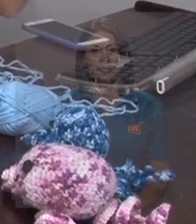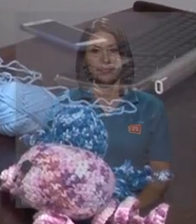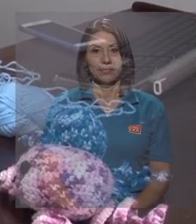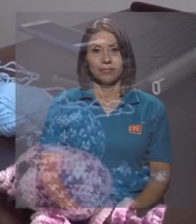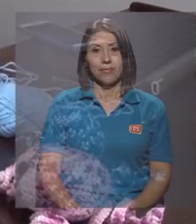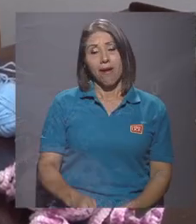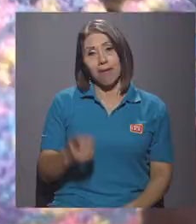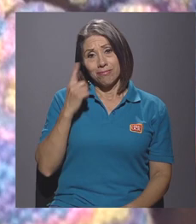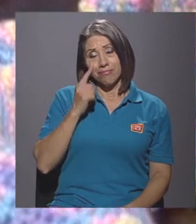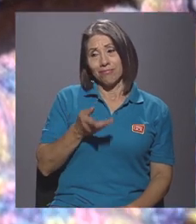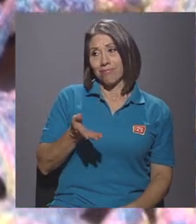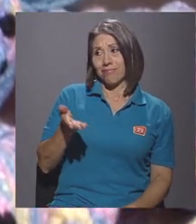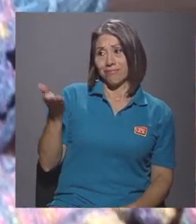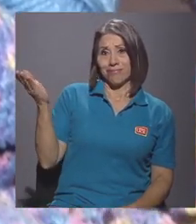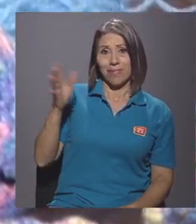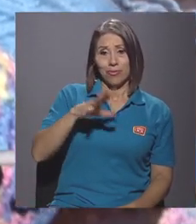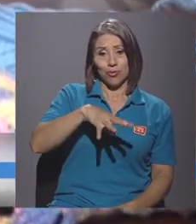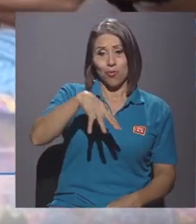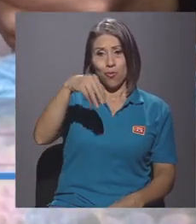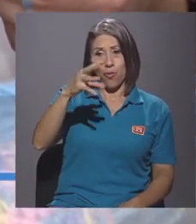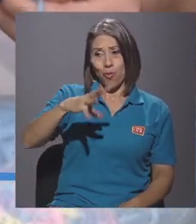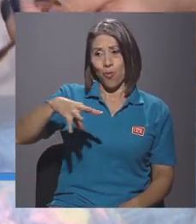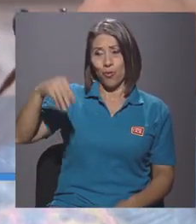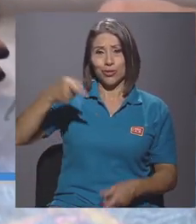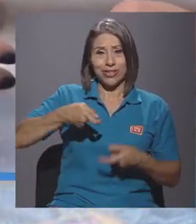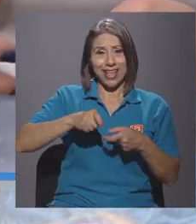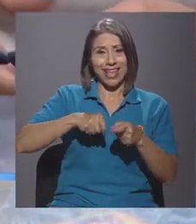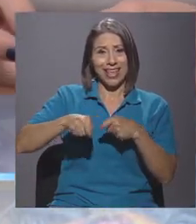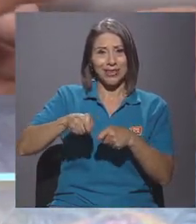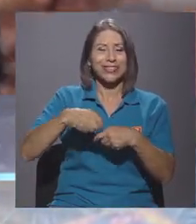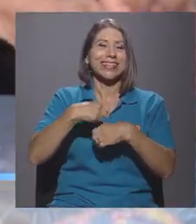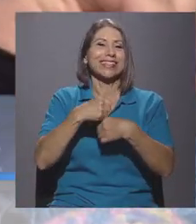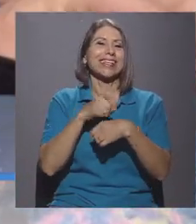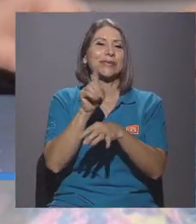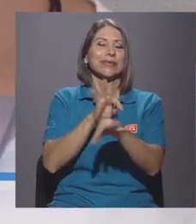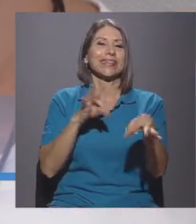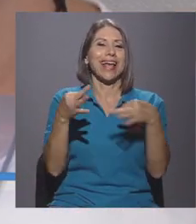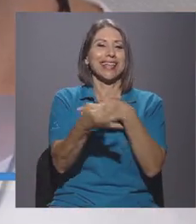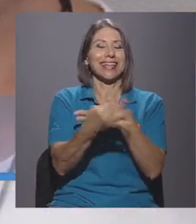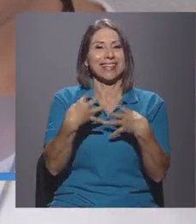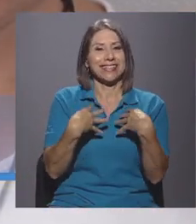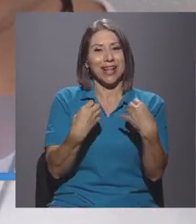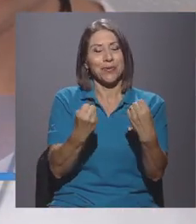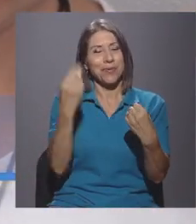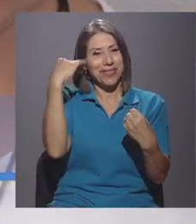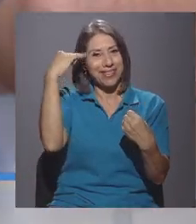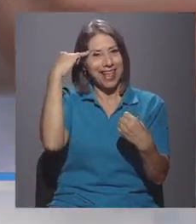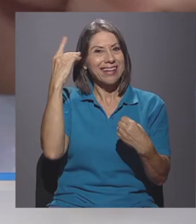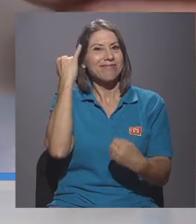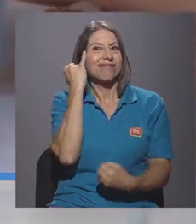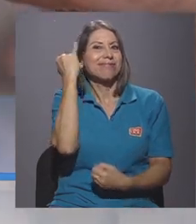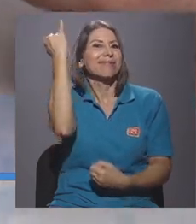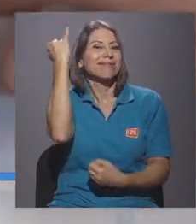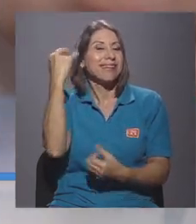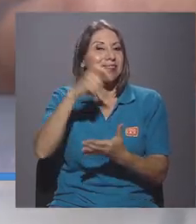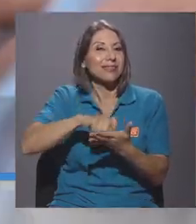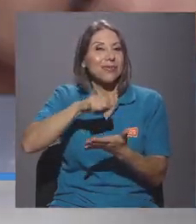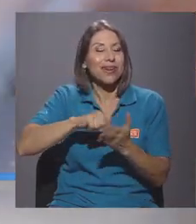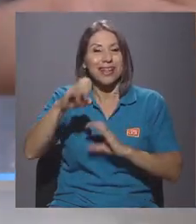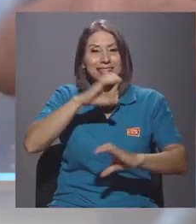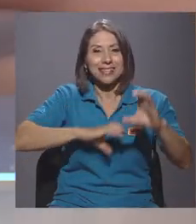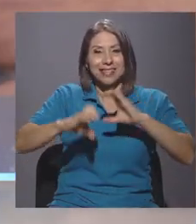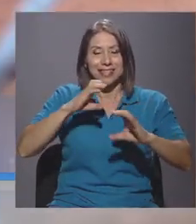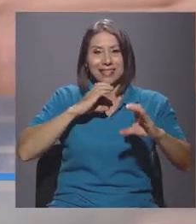Estos tiernos y coloridos pulpos tejidos fueron elaborados en uno de los talleres de salud mental, iniciativa creada por la Escuela de Ciencias de la